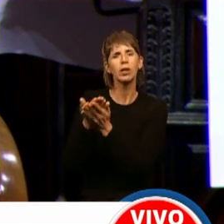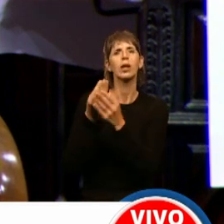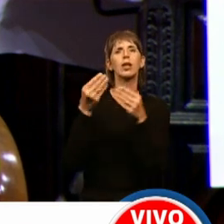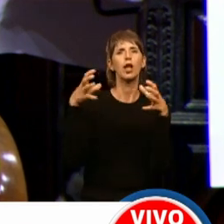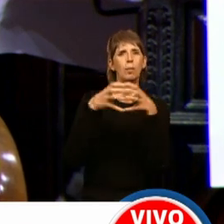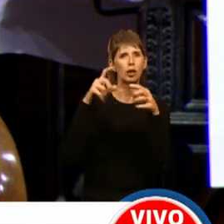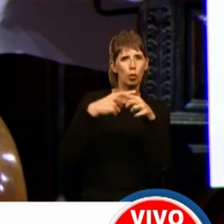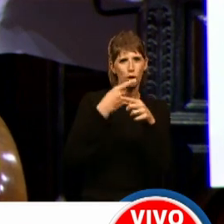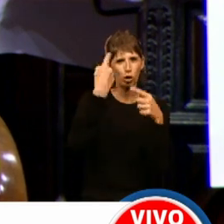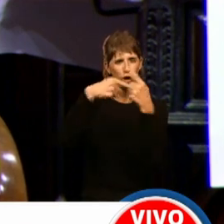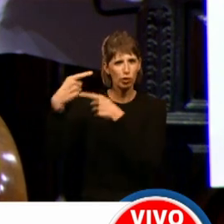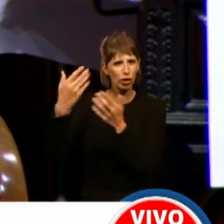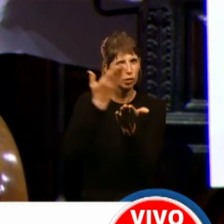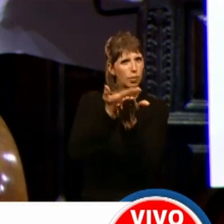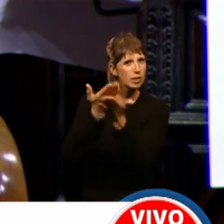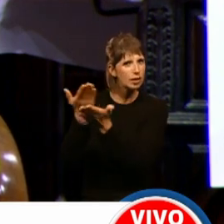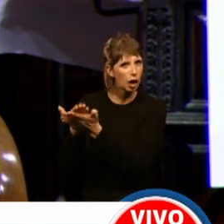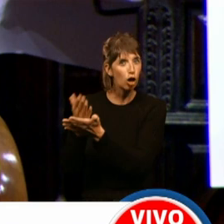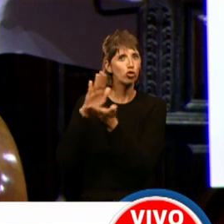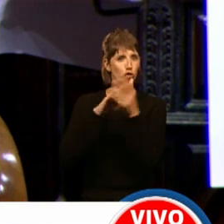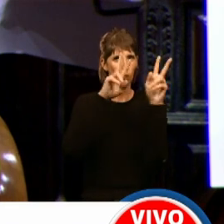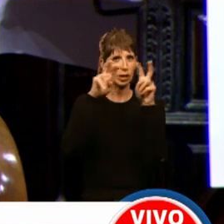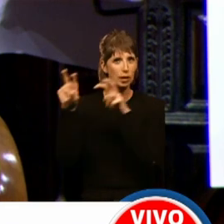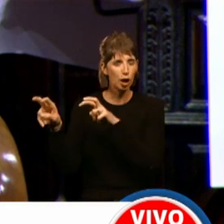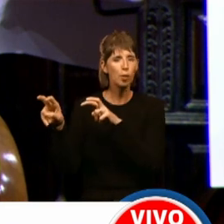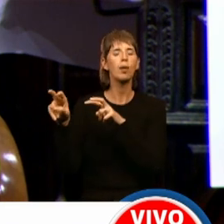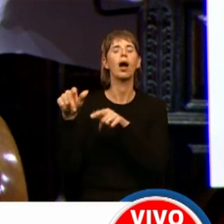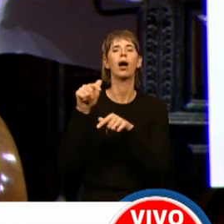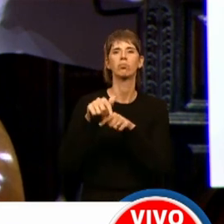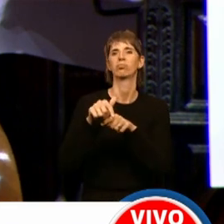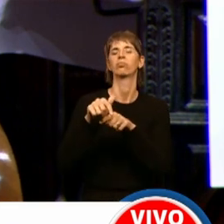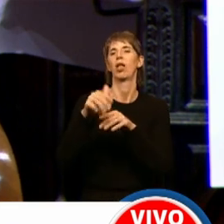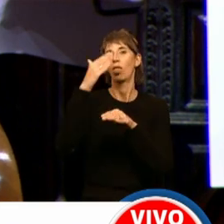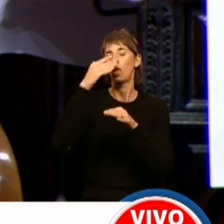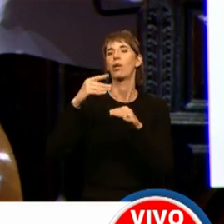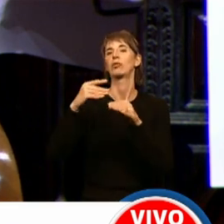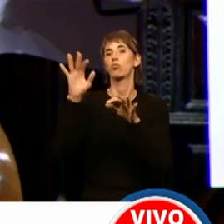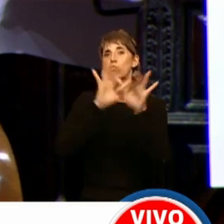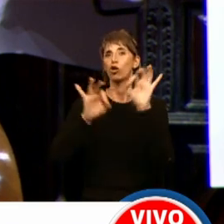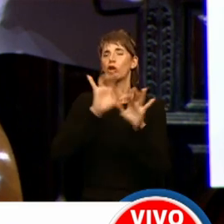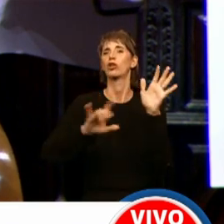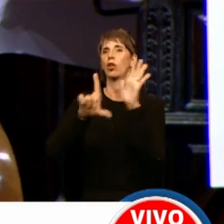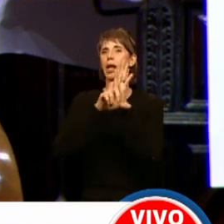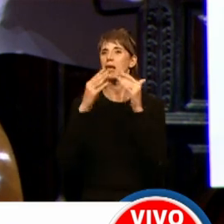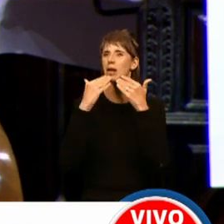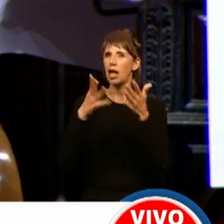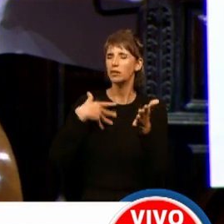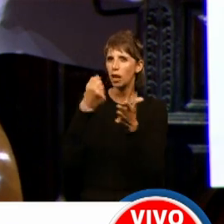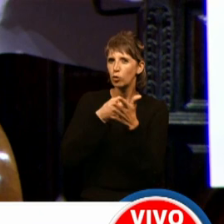distintos legisladores y legisladoras que ha sido fruto de la militancia y del tratamiento territorial